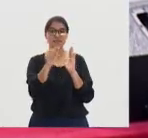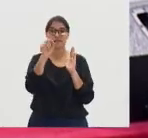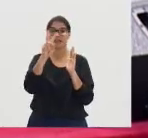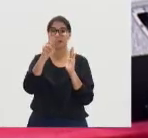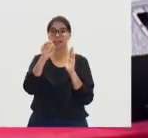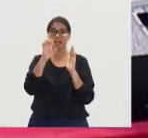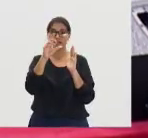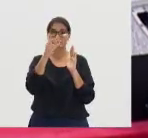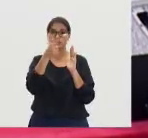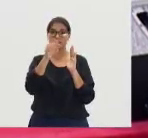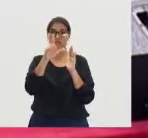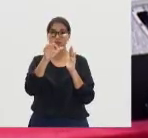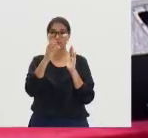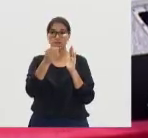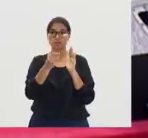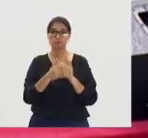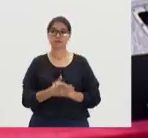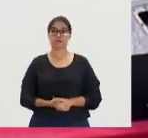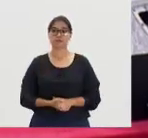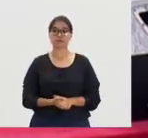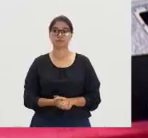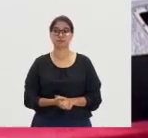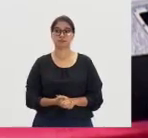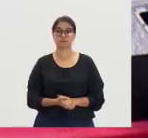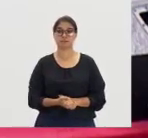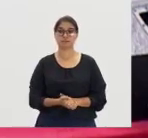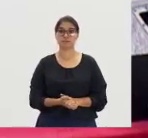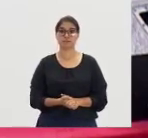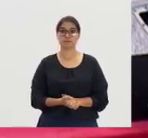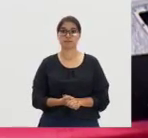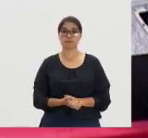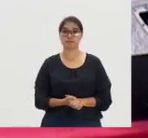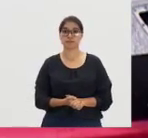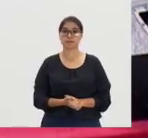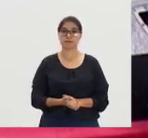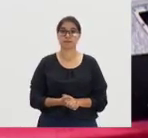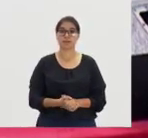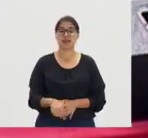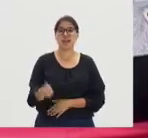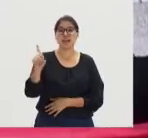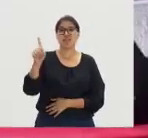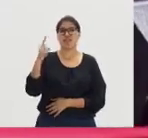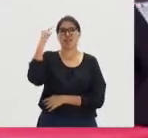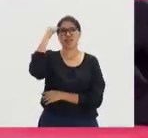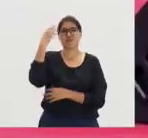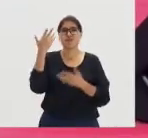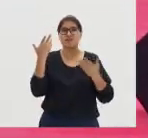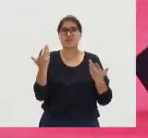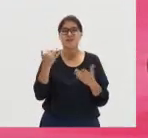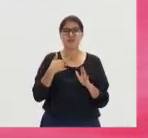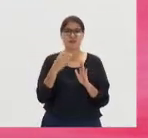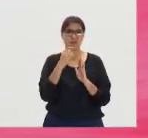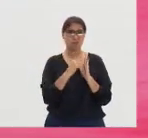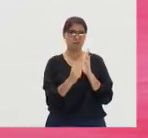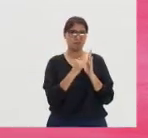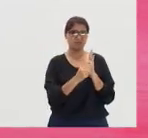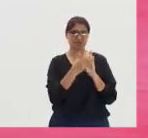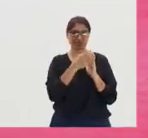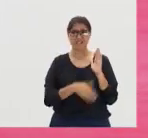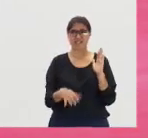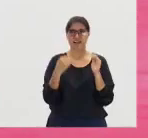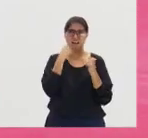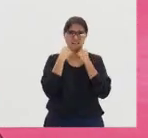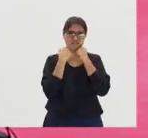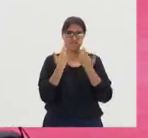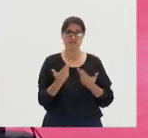Y fulano engendró a sutano, y sutano a perencejo, y perencejo aquí, y aquí, ahí, ahí. Ay, Dios mío, estos capítulos, qué aburridos. De ninguna manera, porque